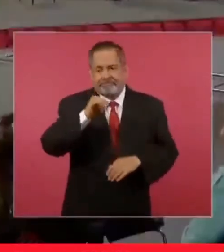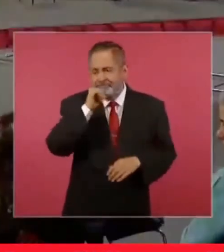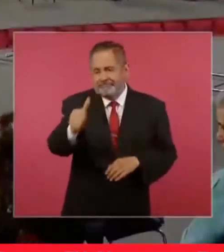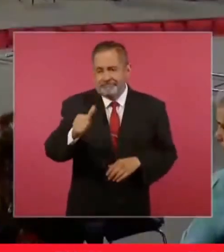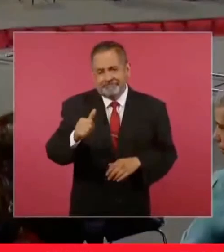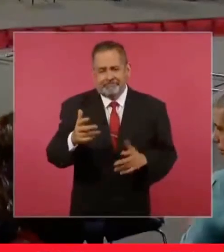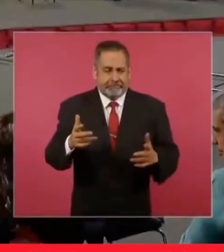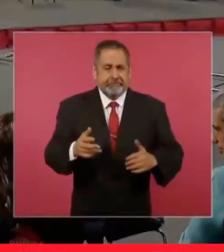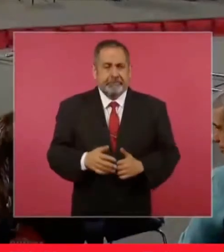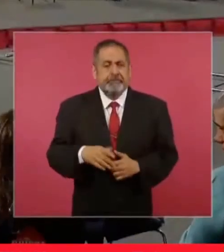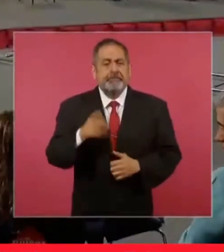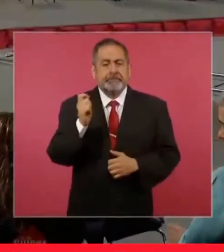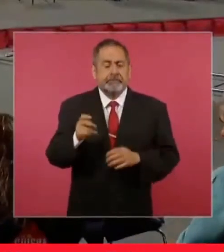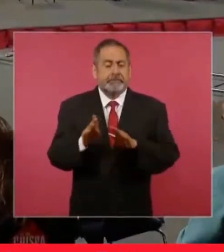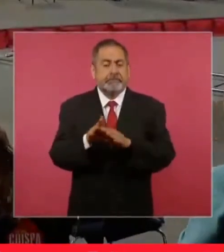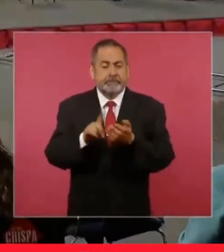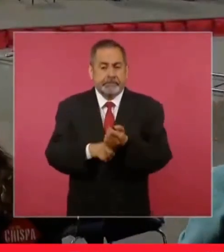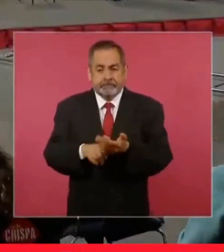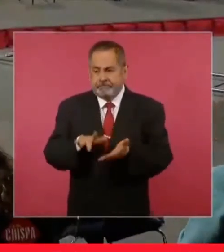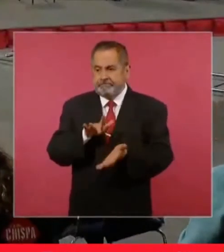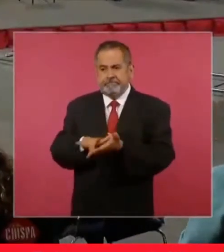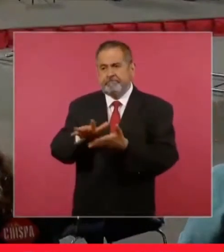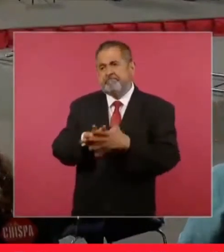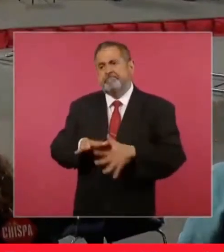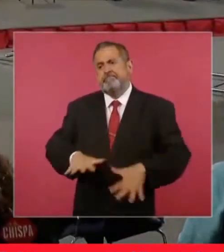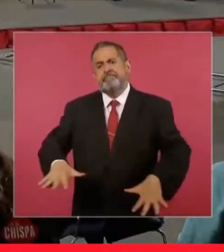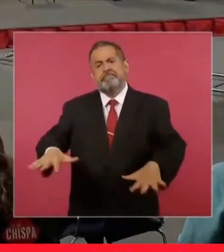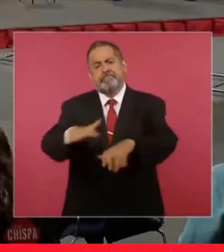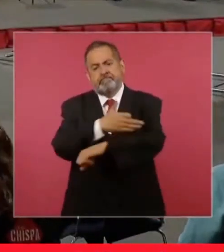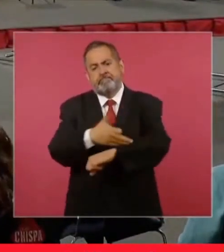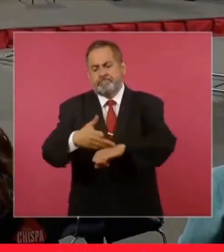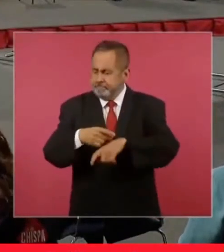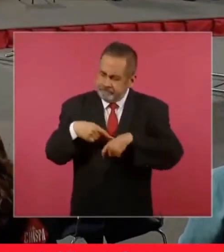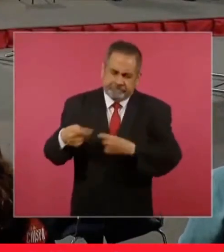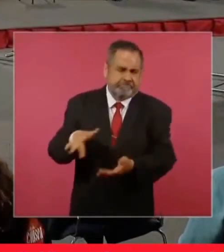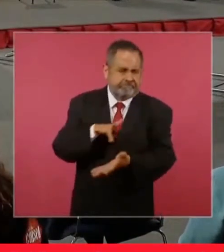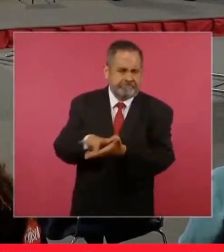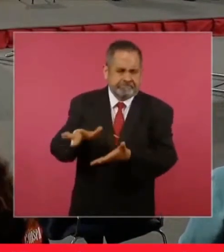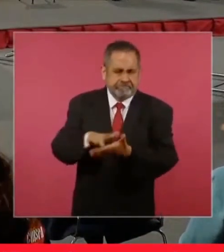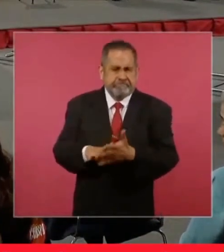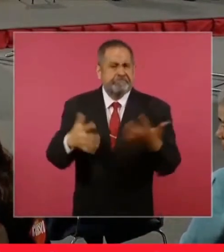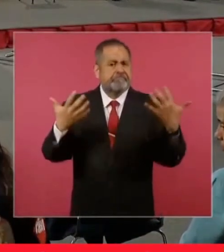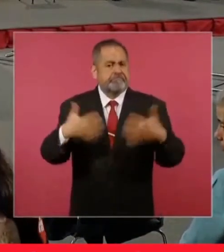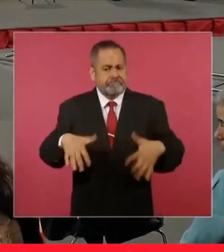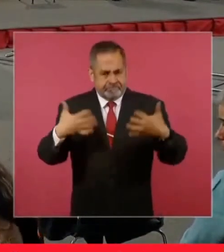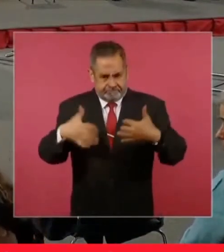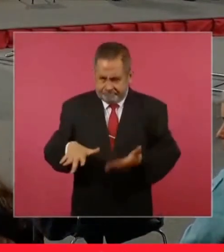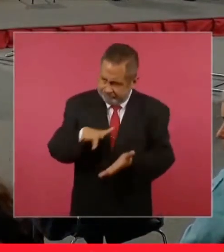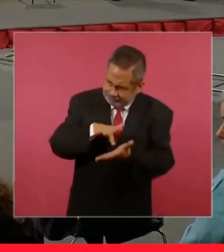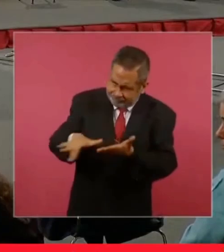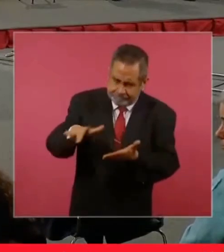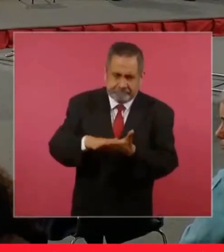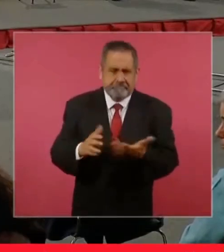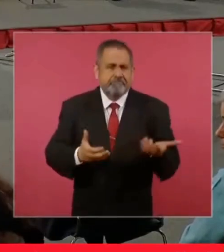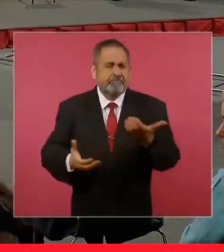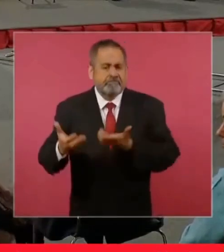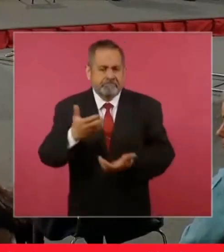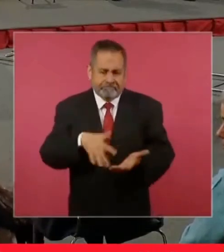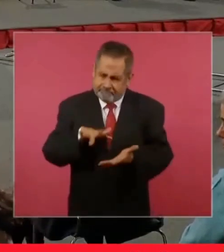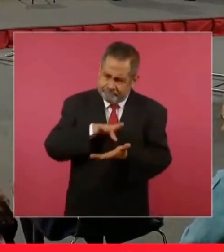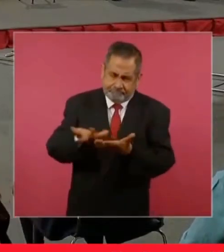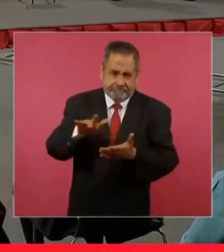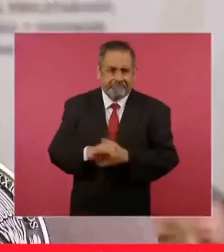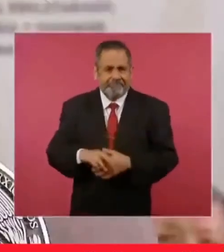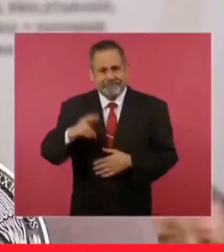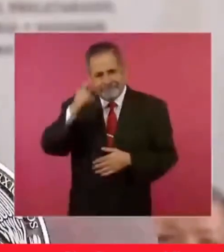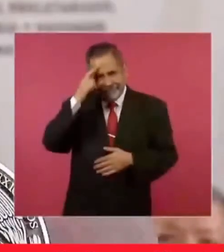eso ha significado un apoyo enorme a las familias, a las industrias, al comercio. Cuando se vino la